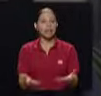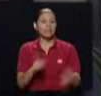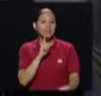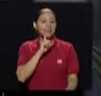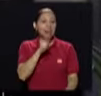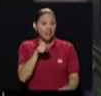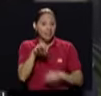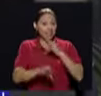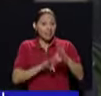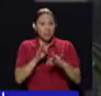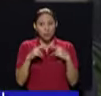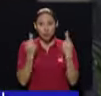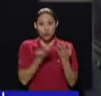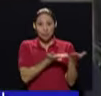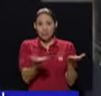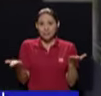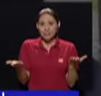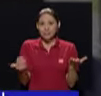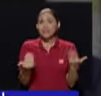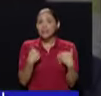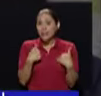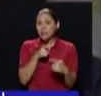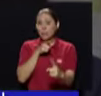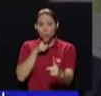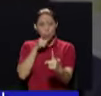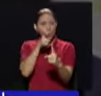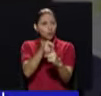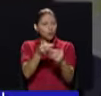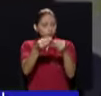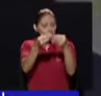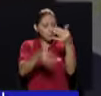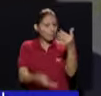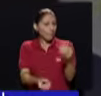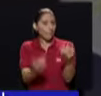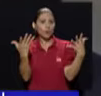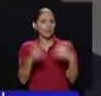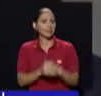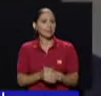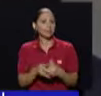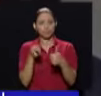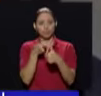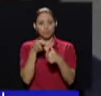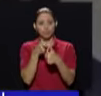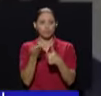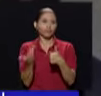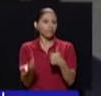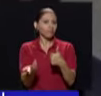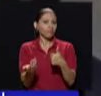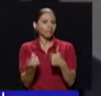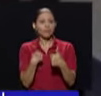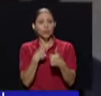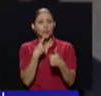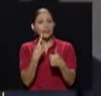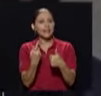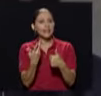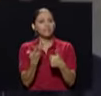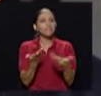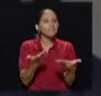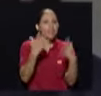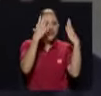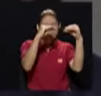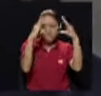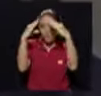En realidad, este tipo de reuniones tiene múltiples propósitos. En realidad, primero, yo diría que